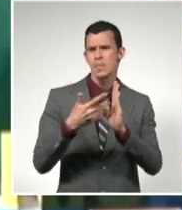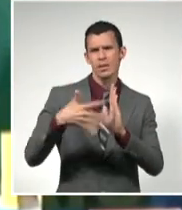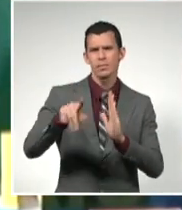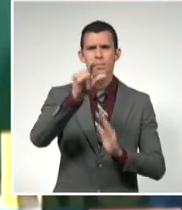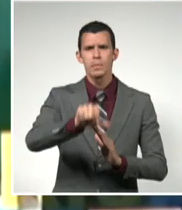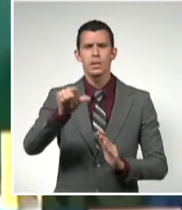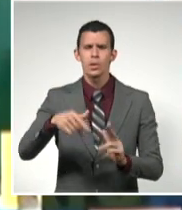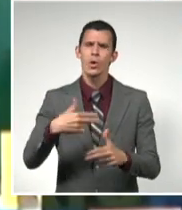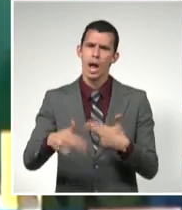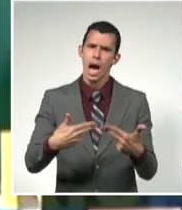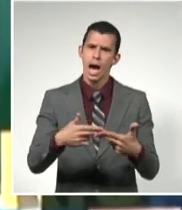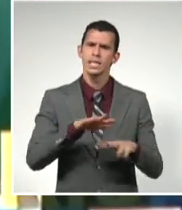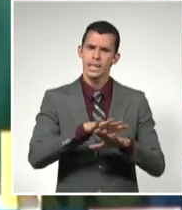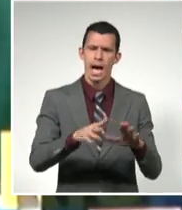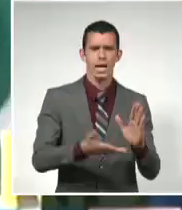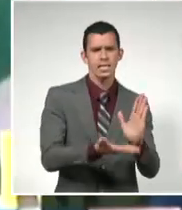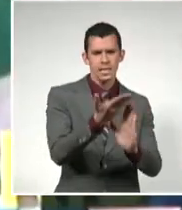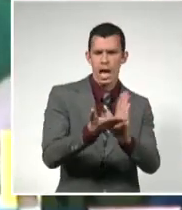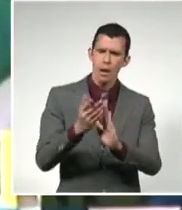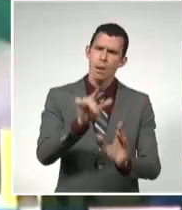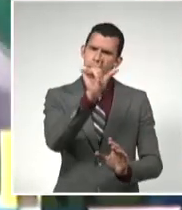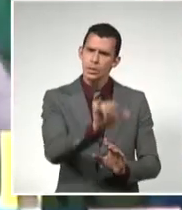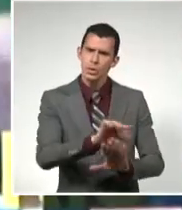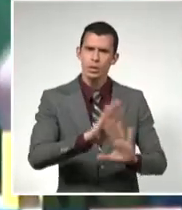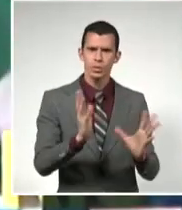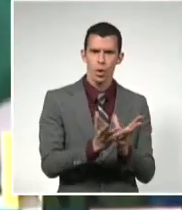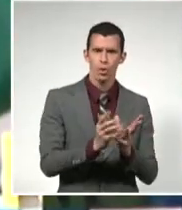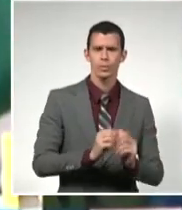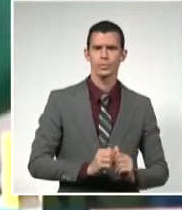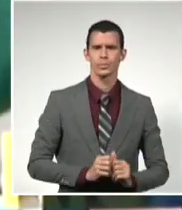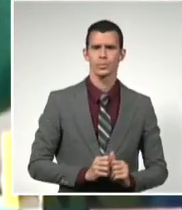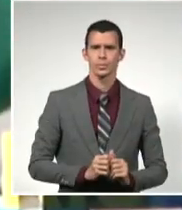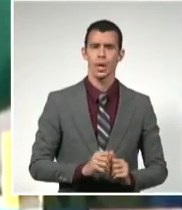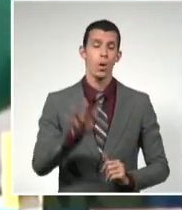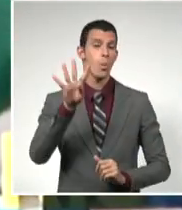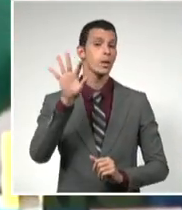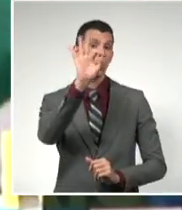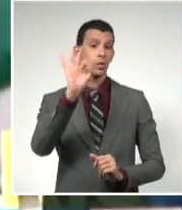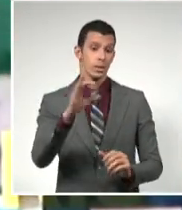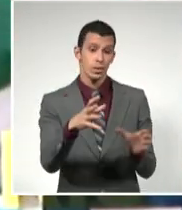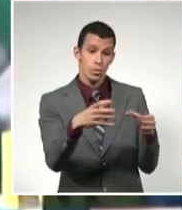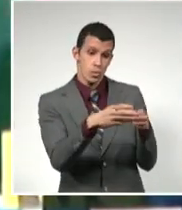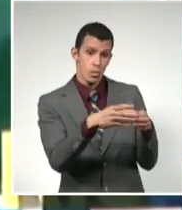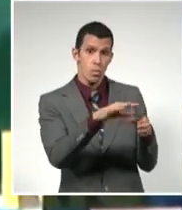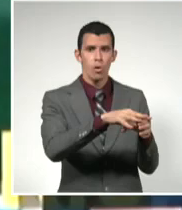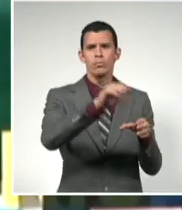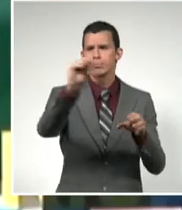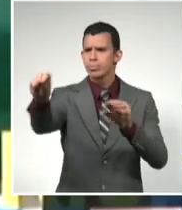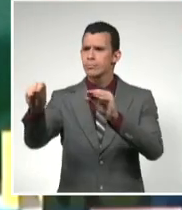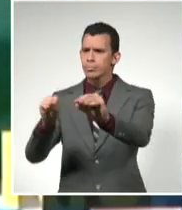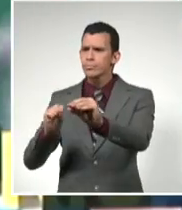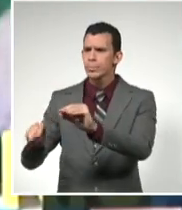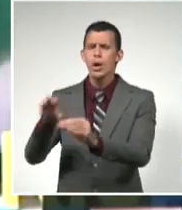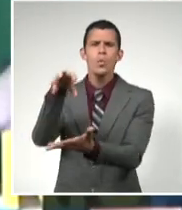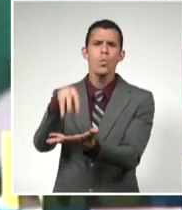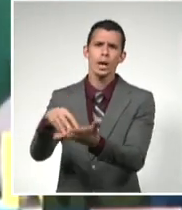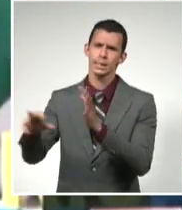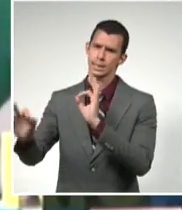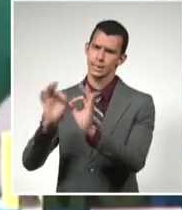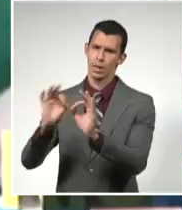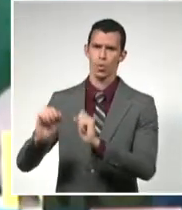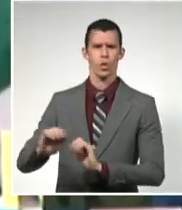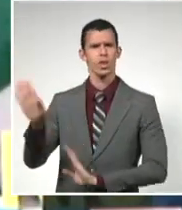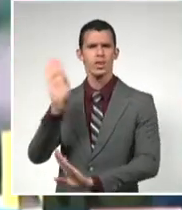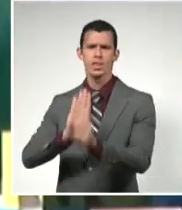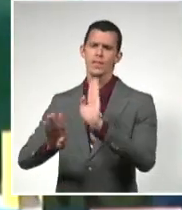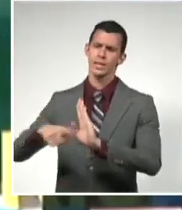4.4 estas personas están muy bien con todas las condiciones que ese reggae en los municipios que no